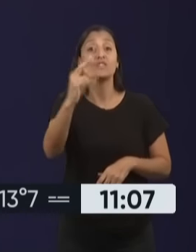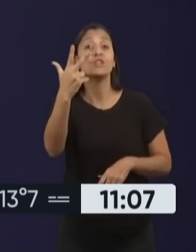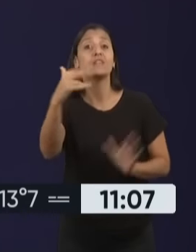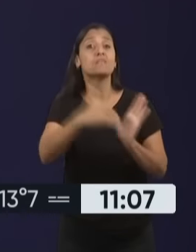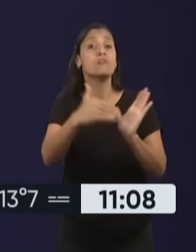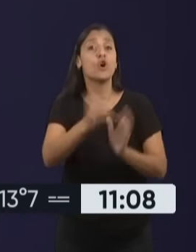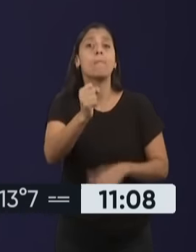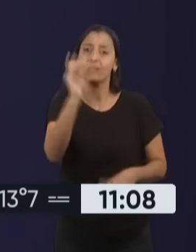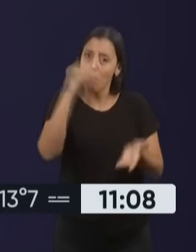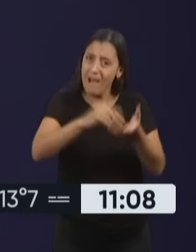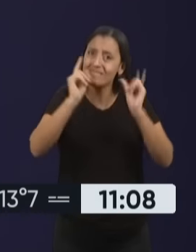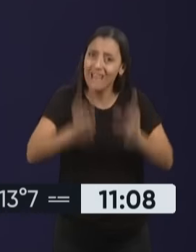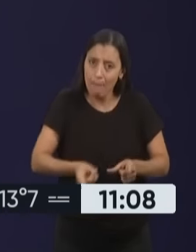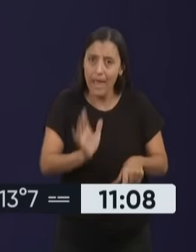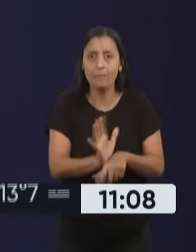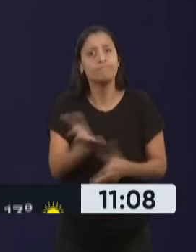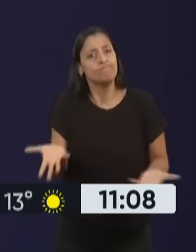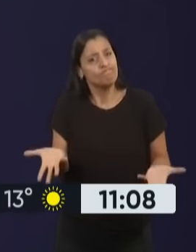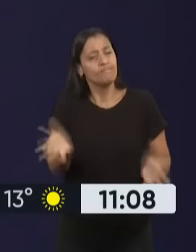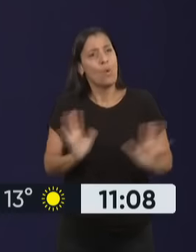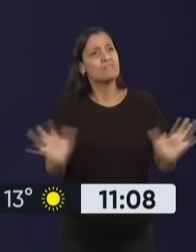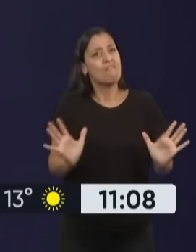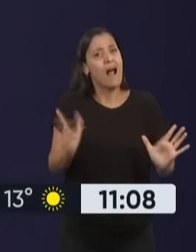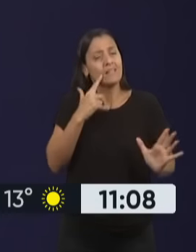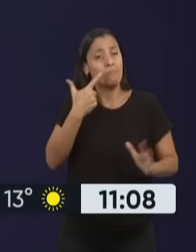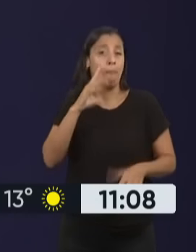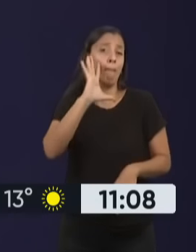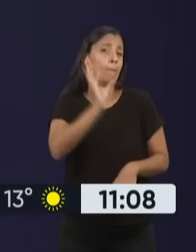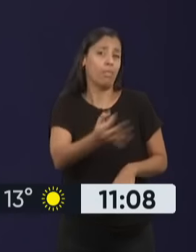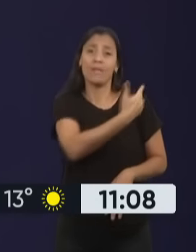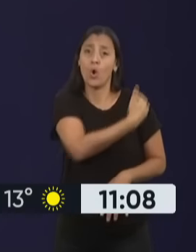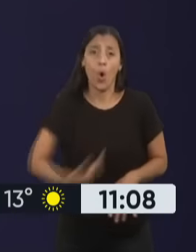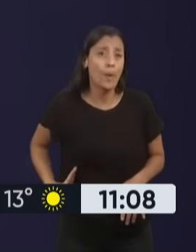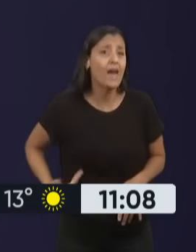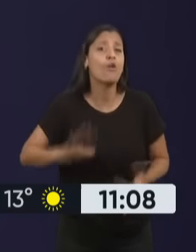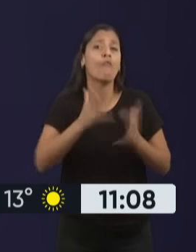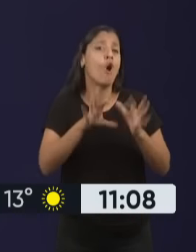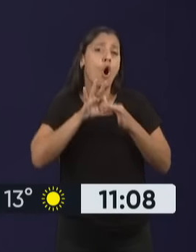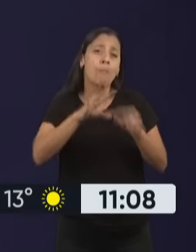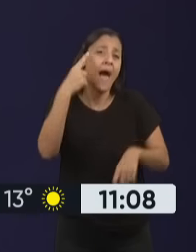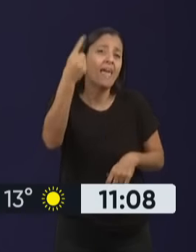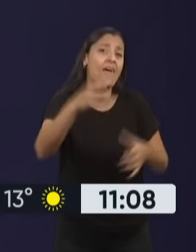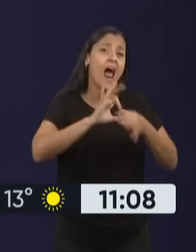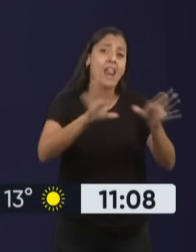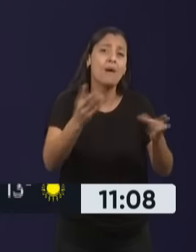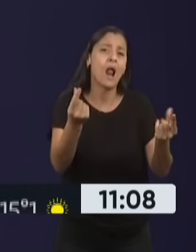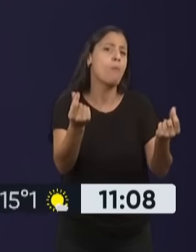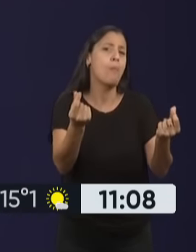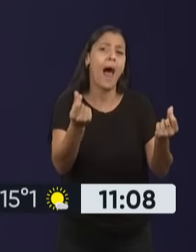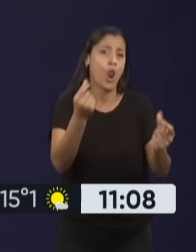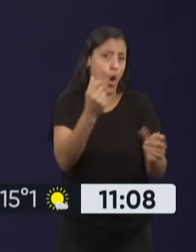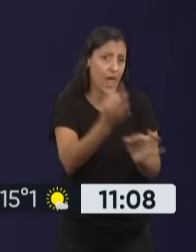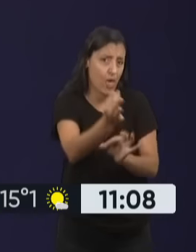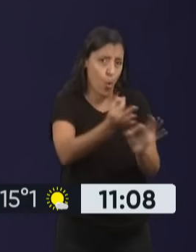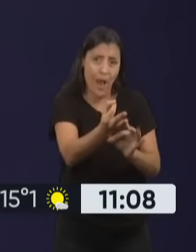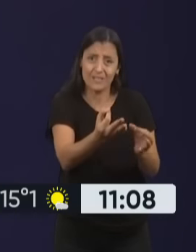pesos eh está además decir que el gobierno como todo gobierno liberal valora la educación pública laica